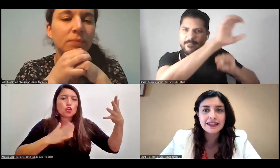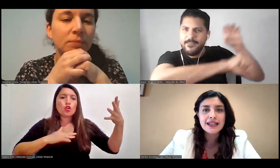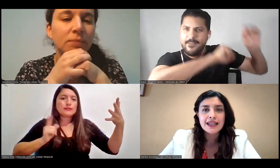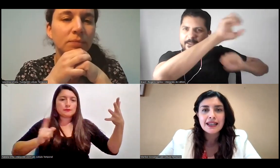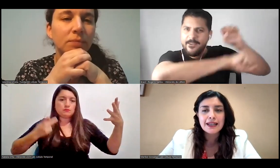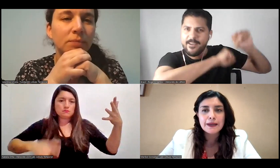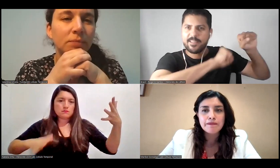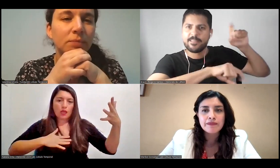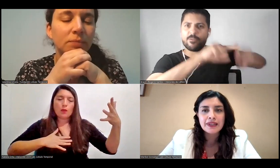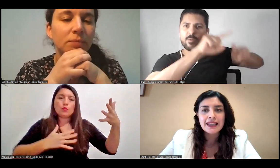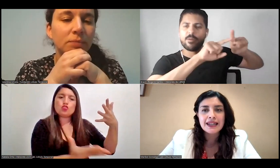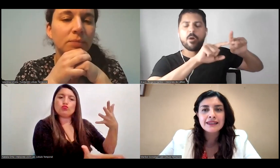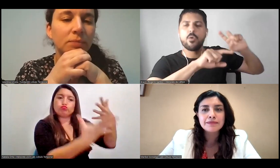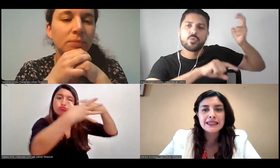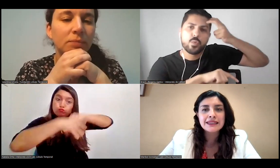pertenecen,